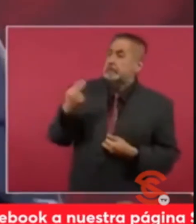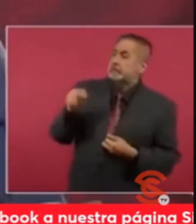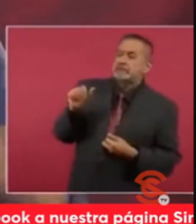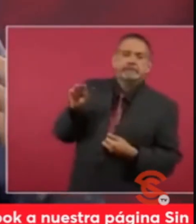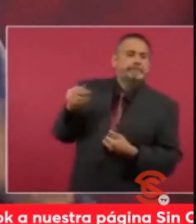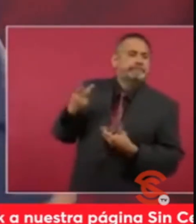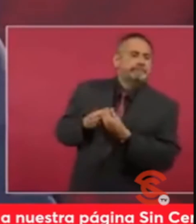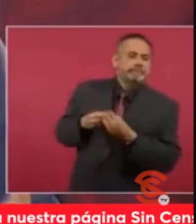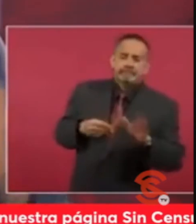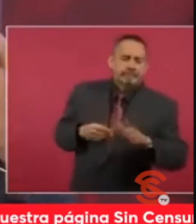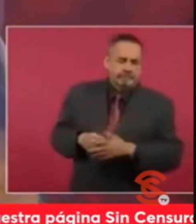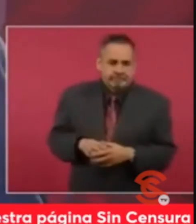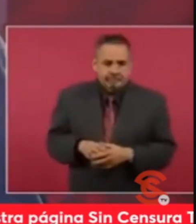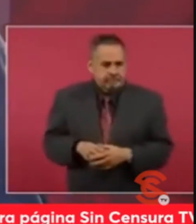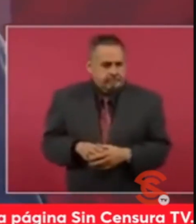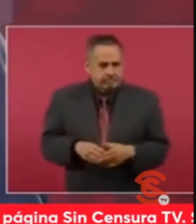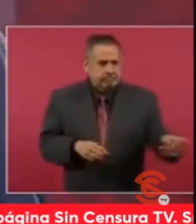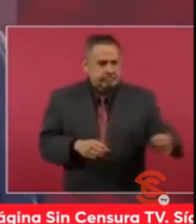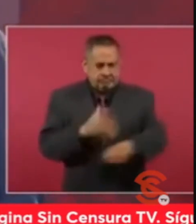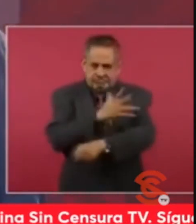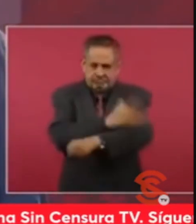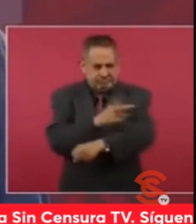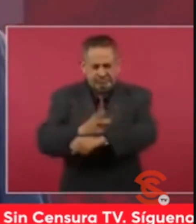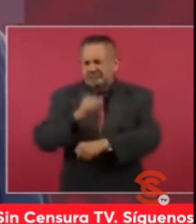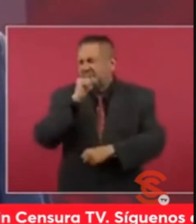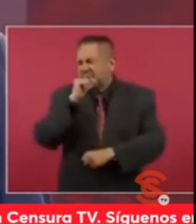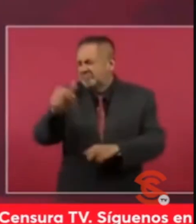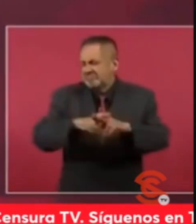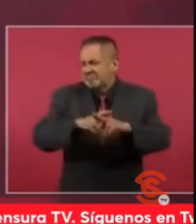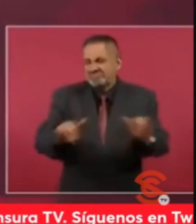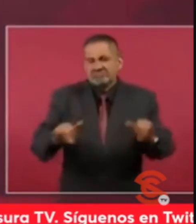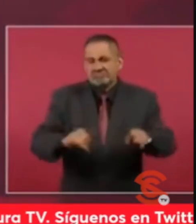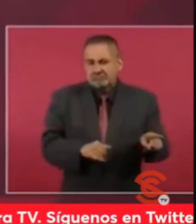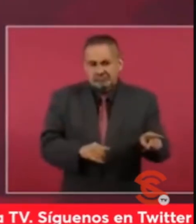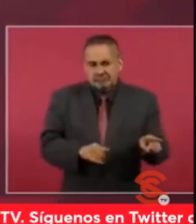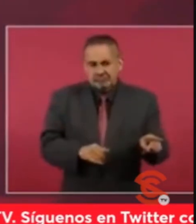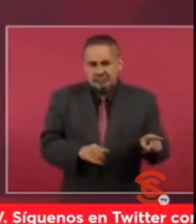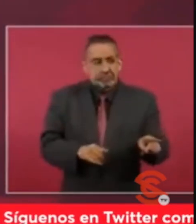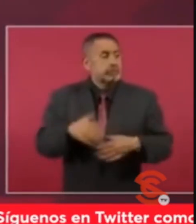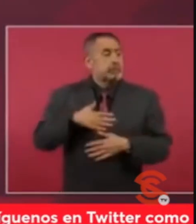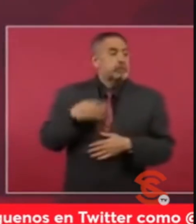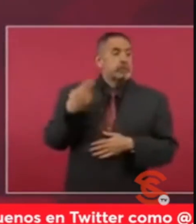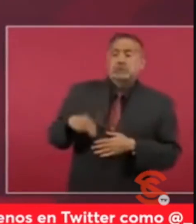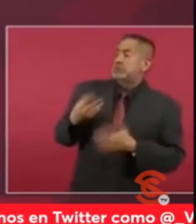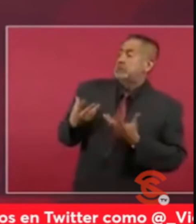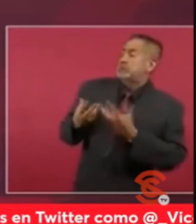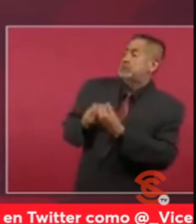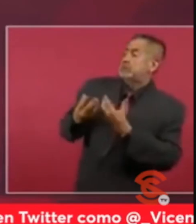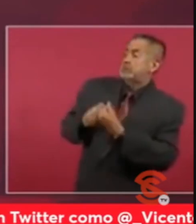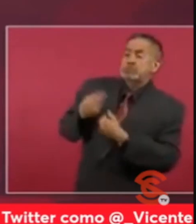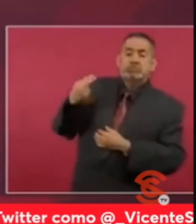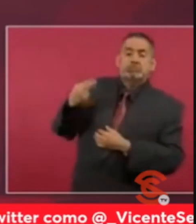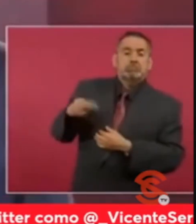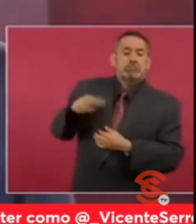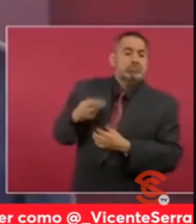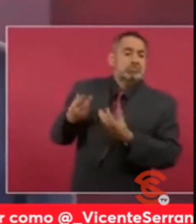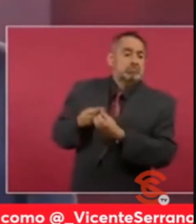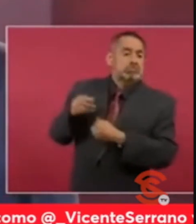Se me hace un acto de deshonestidad el estar utilizando mi